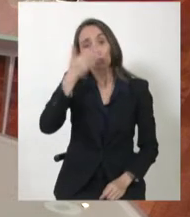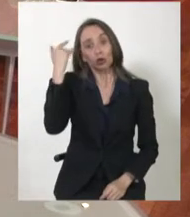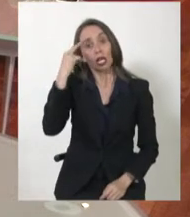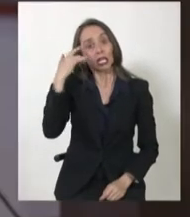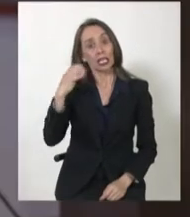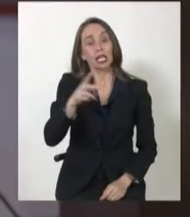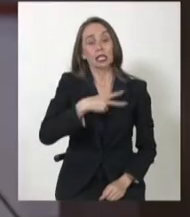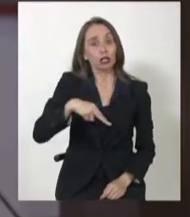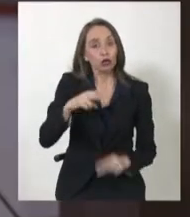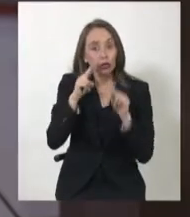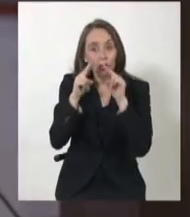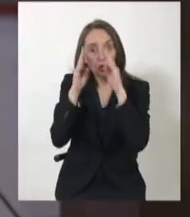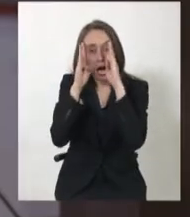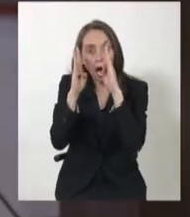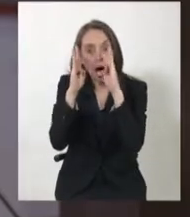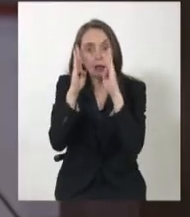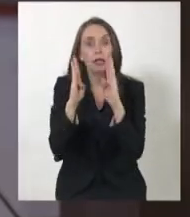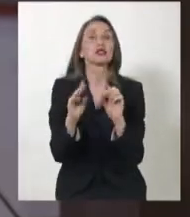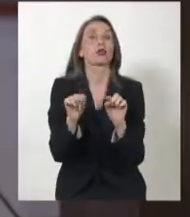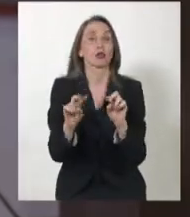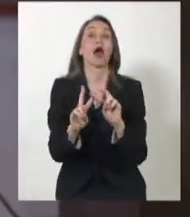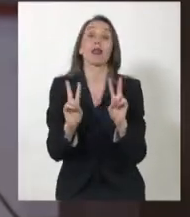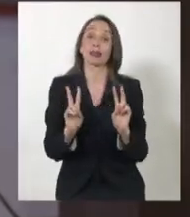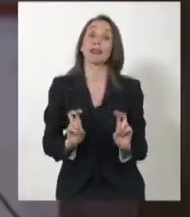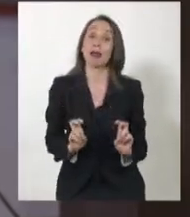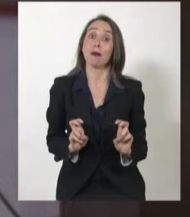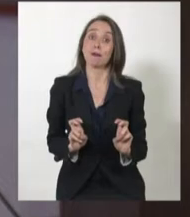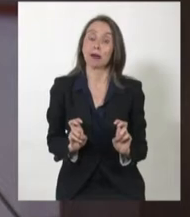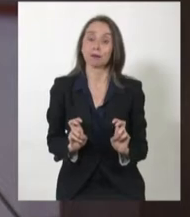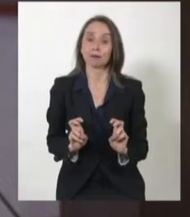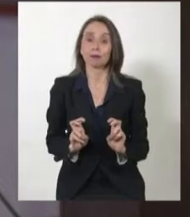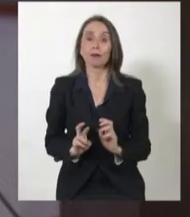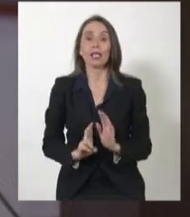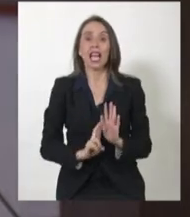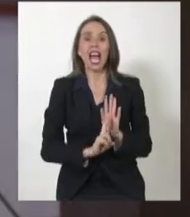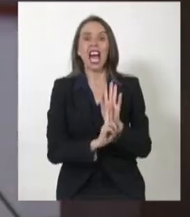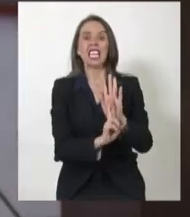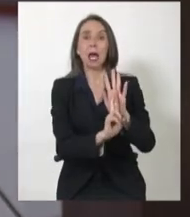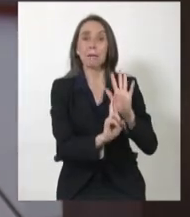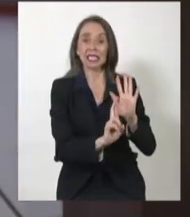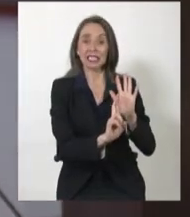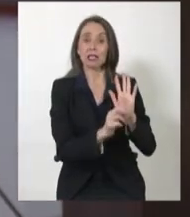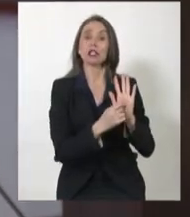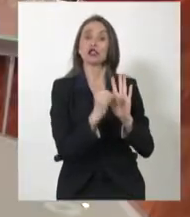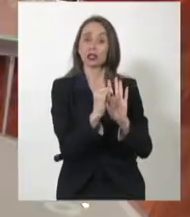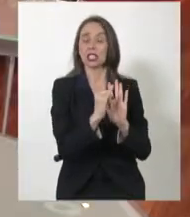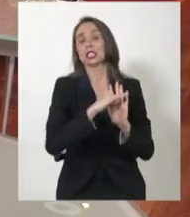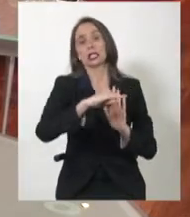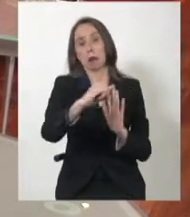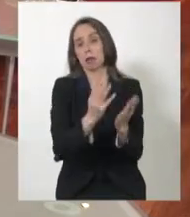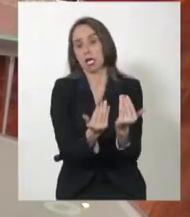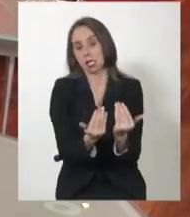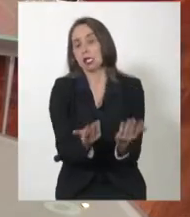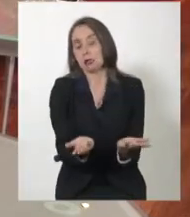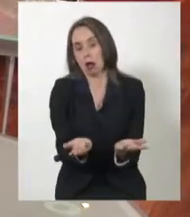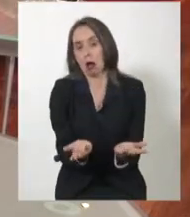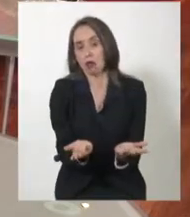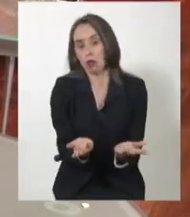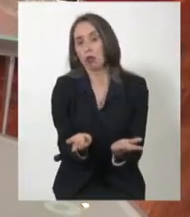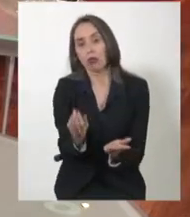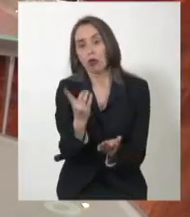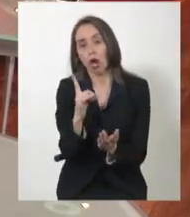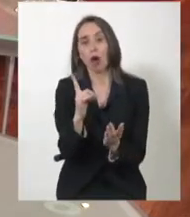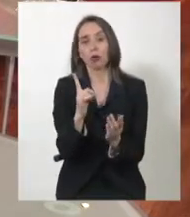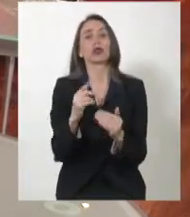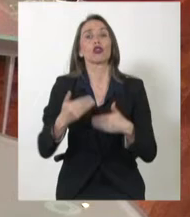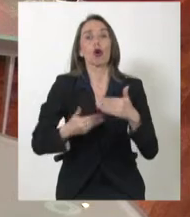deberíamos poner atención a este tema. La representación siempre va a ser necesaria, o sea, es la única manera de